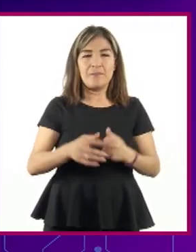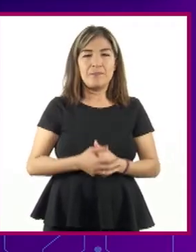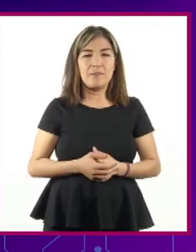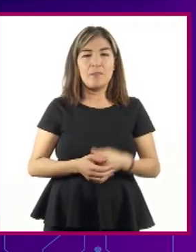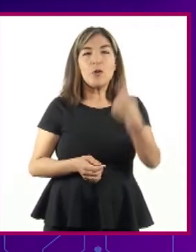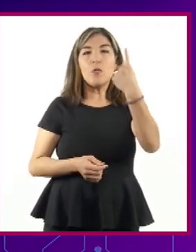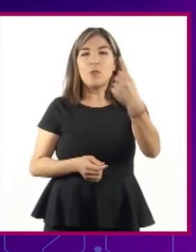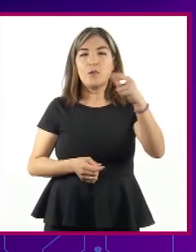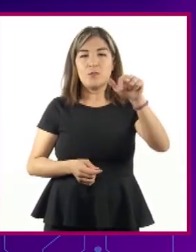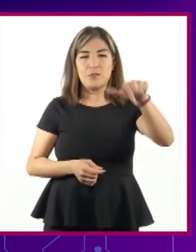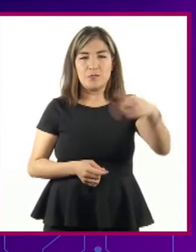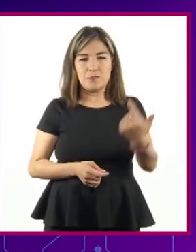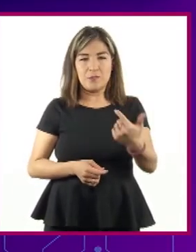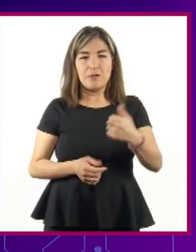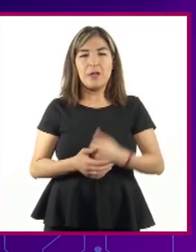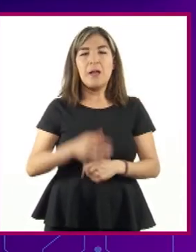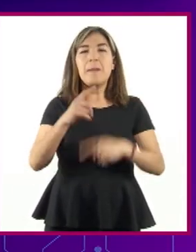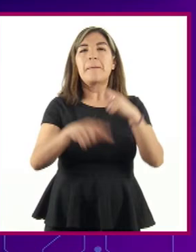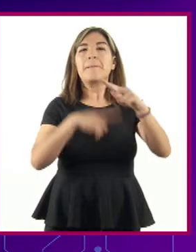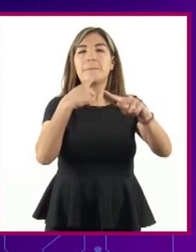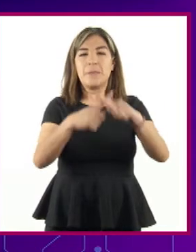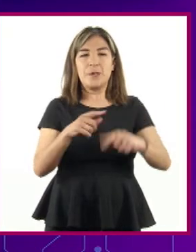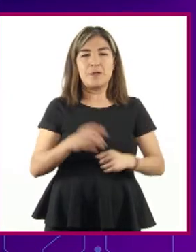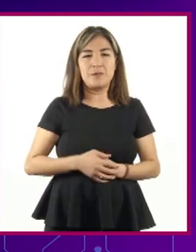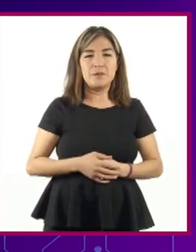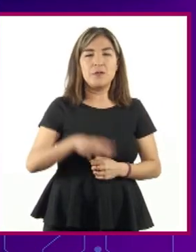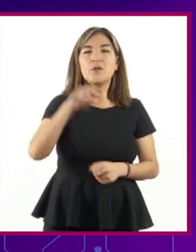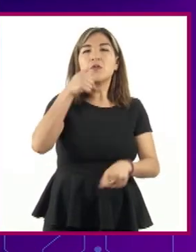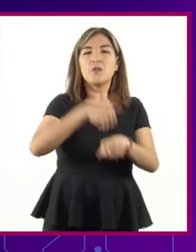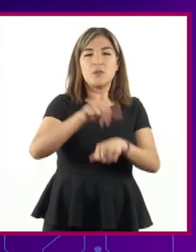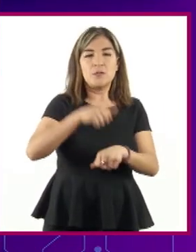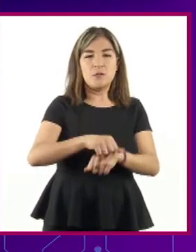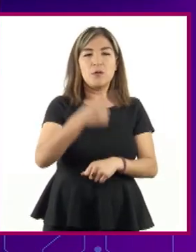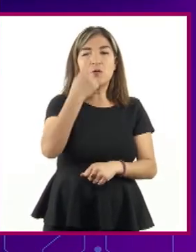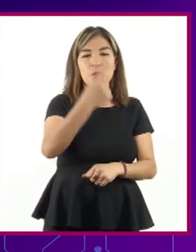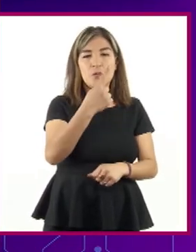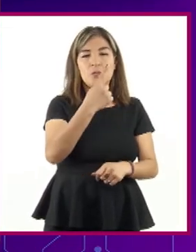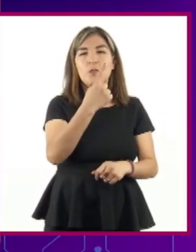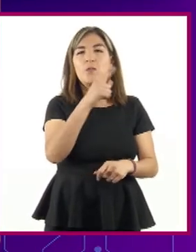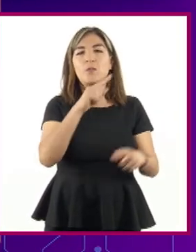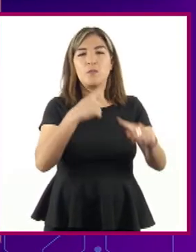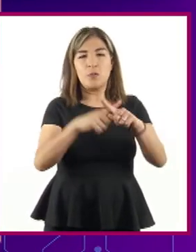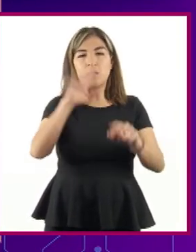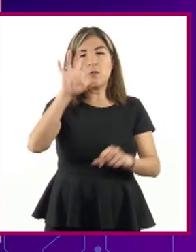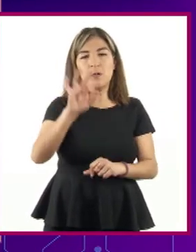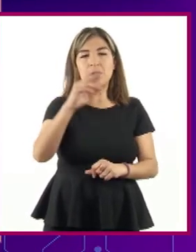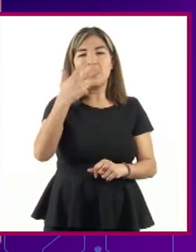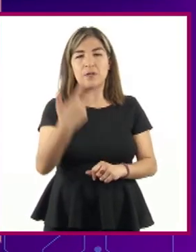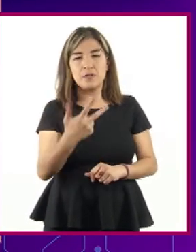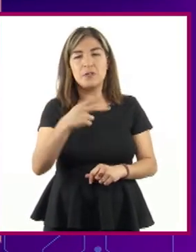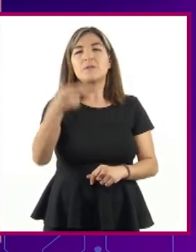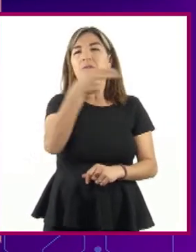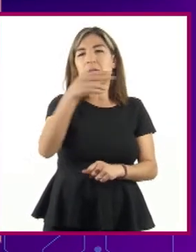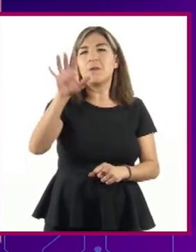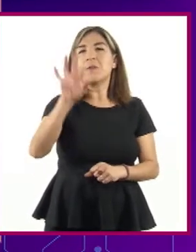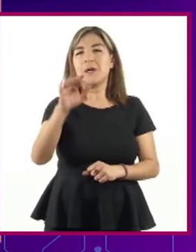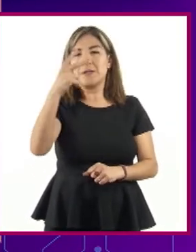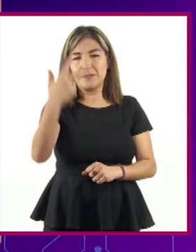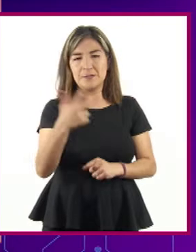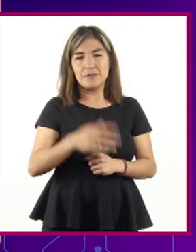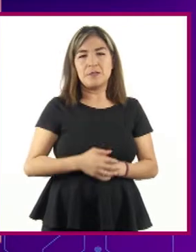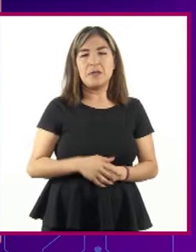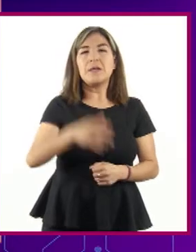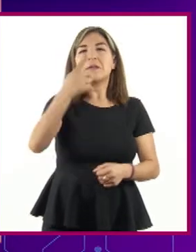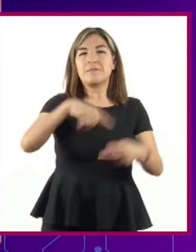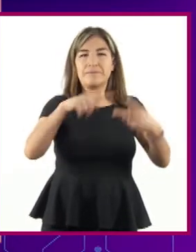un doceavo, donde tenemos que multiplicar numeradores 1 por 48 igual a 48 y los